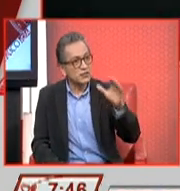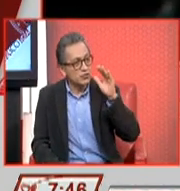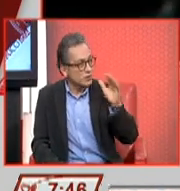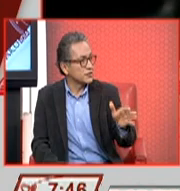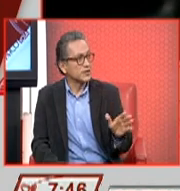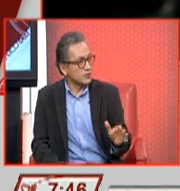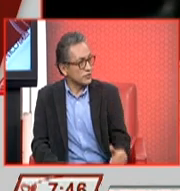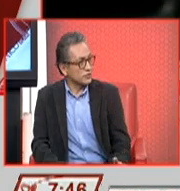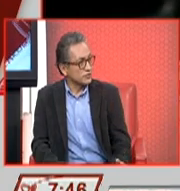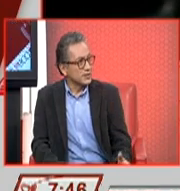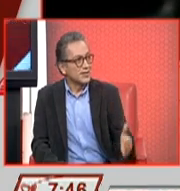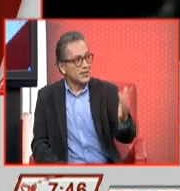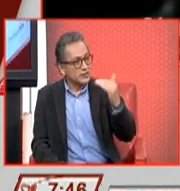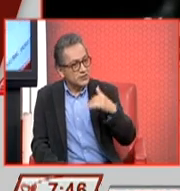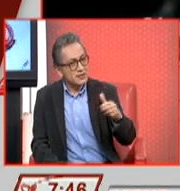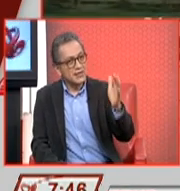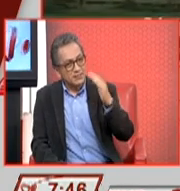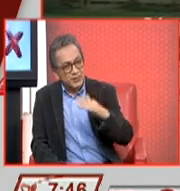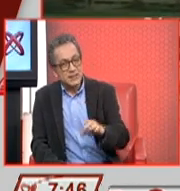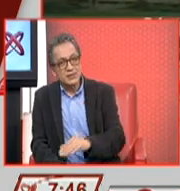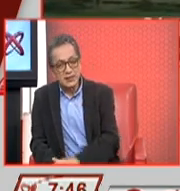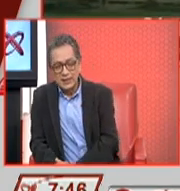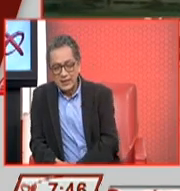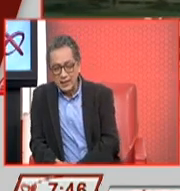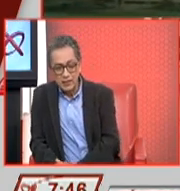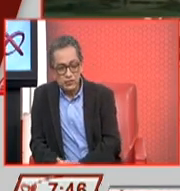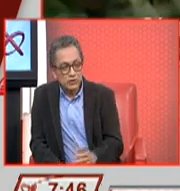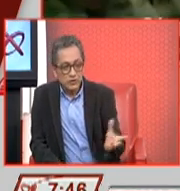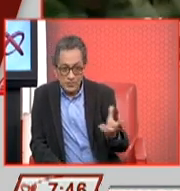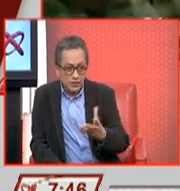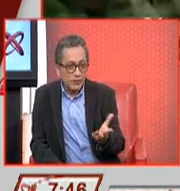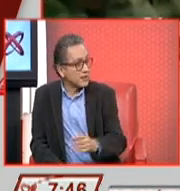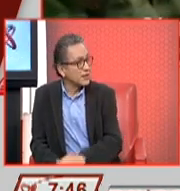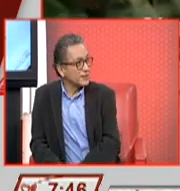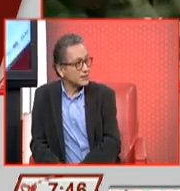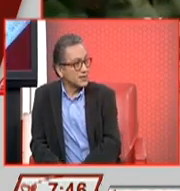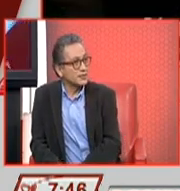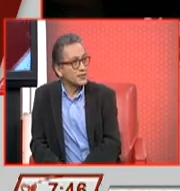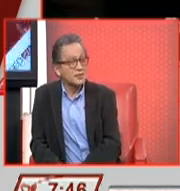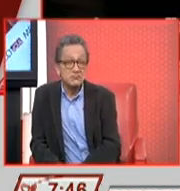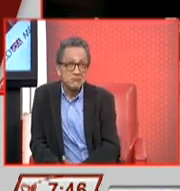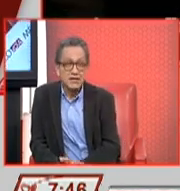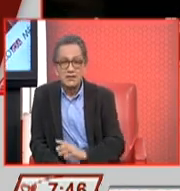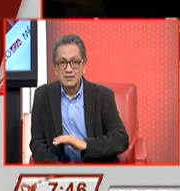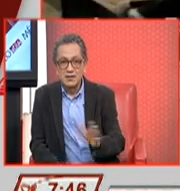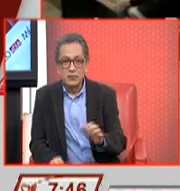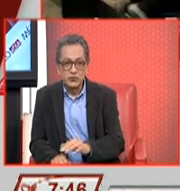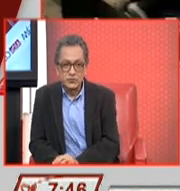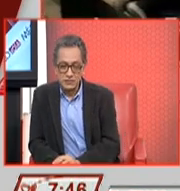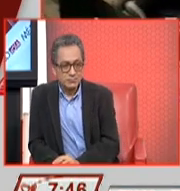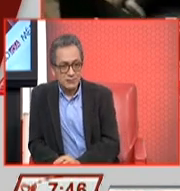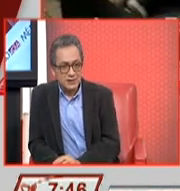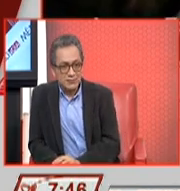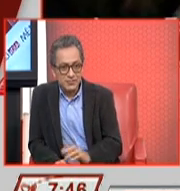sus órganos cuando sean adultos. Entonces empieza el autor de una manera bastante,